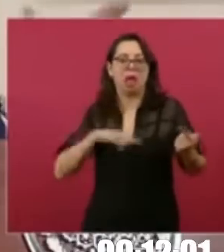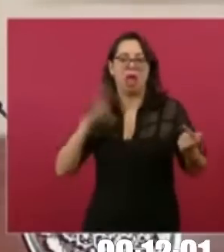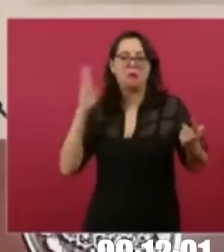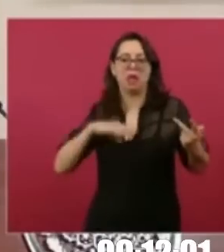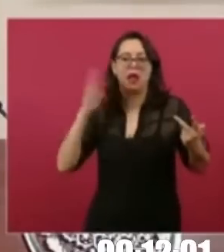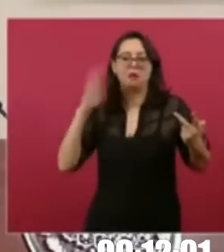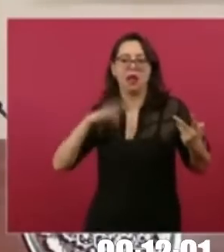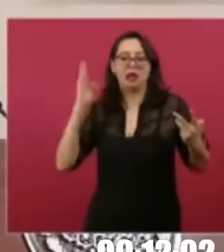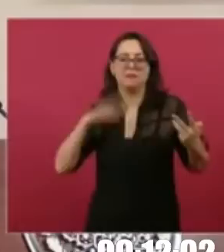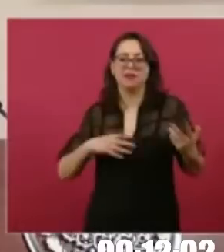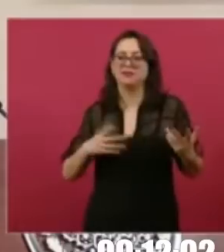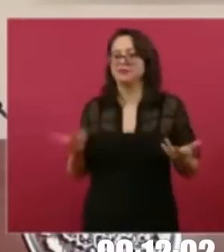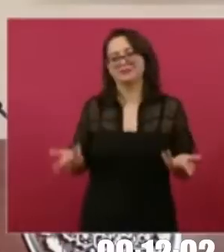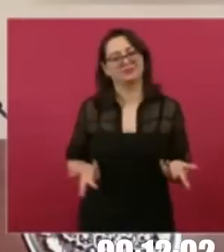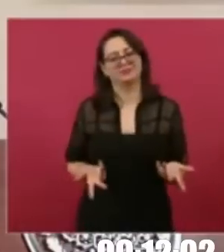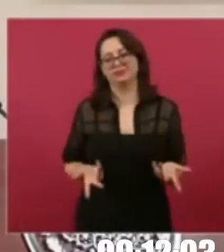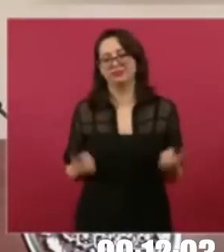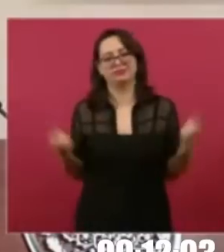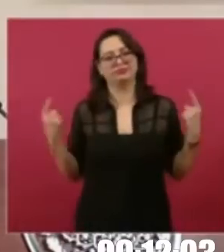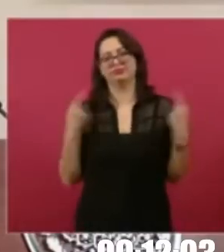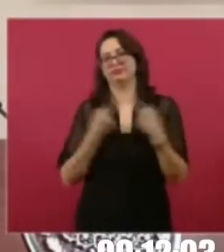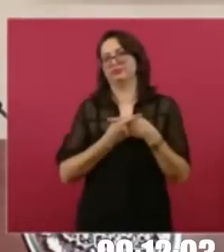sí estamos bien aquí